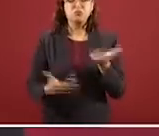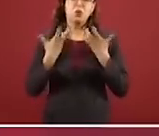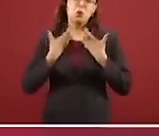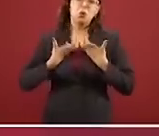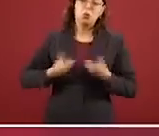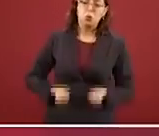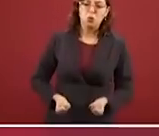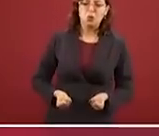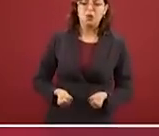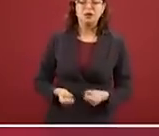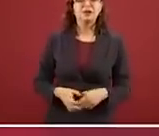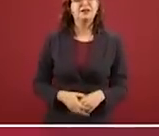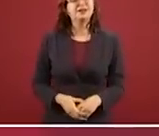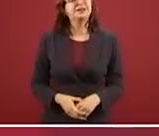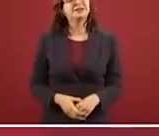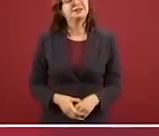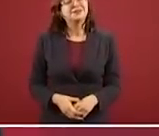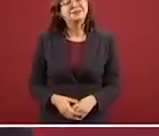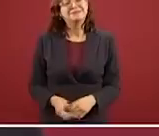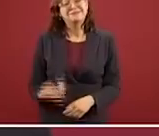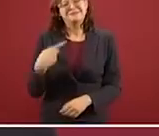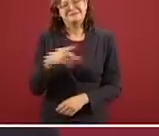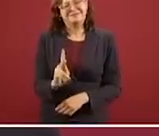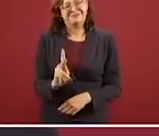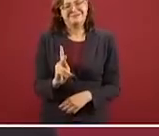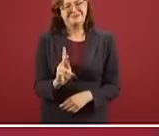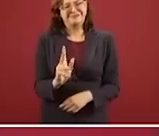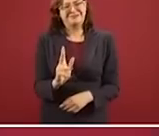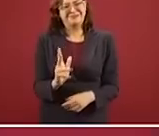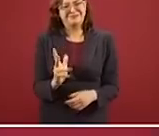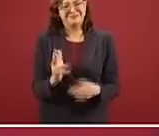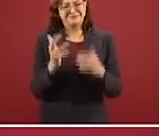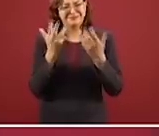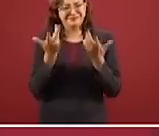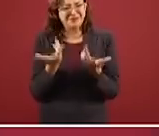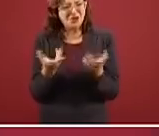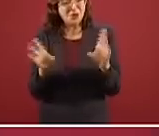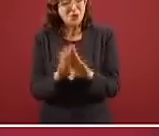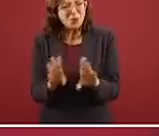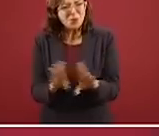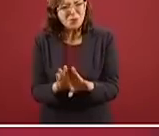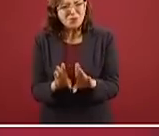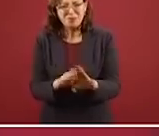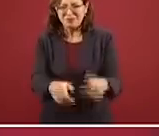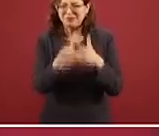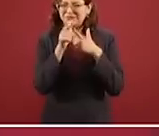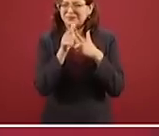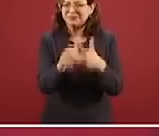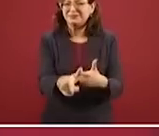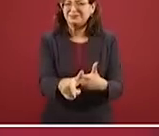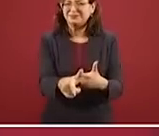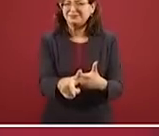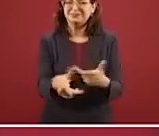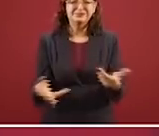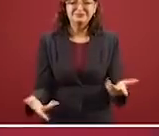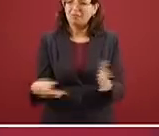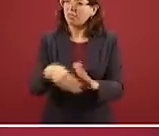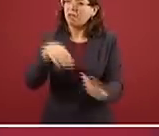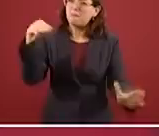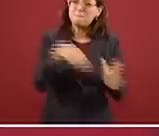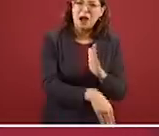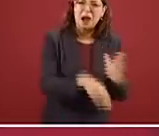Pero ¿cómo vamos a seguir con algo que nos llevó al